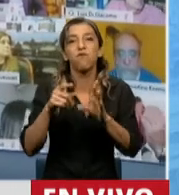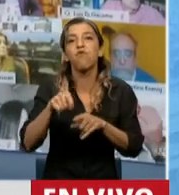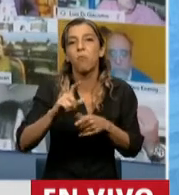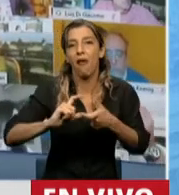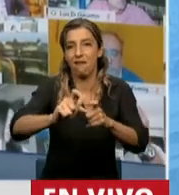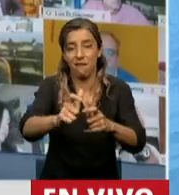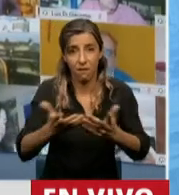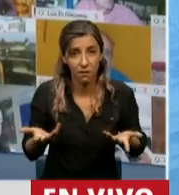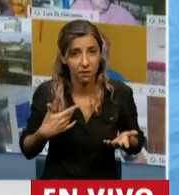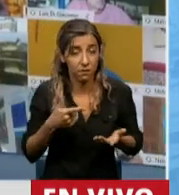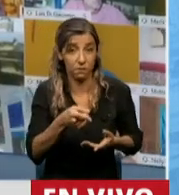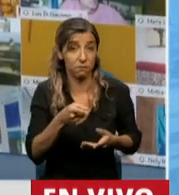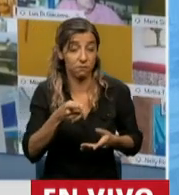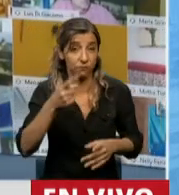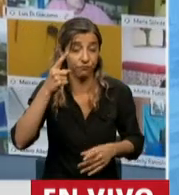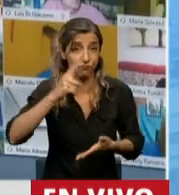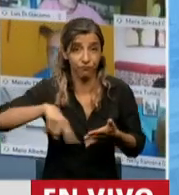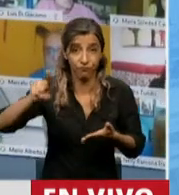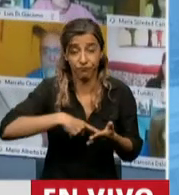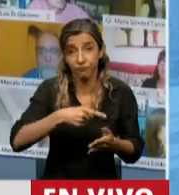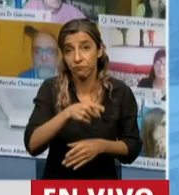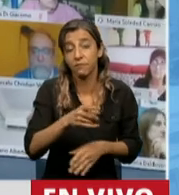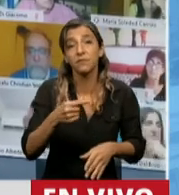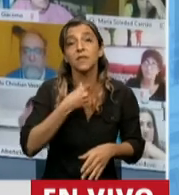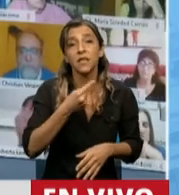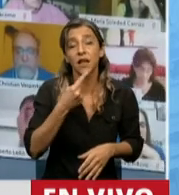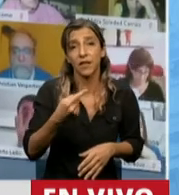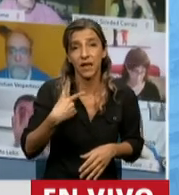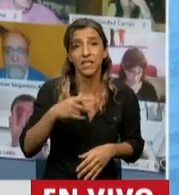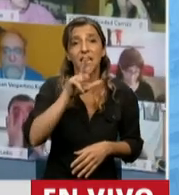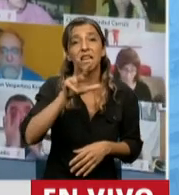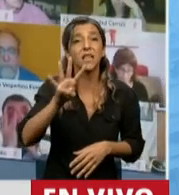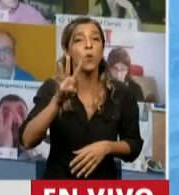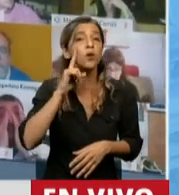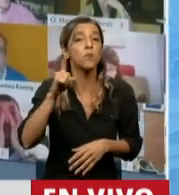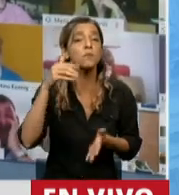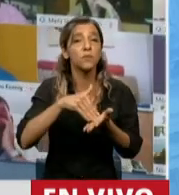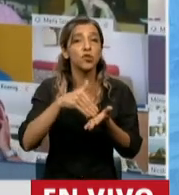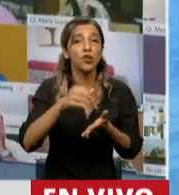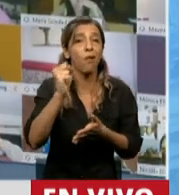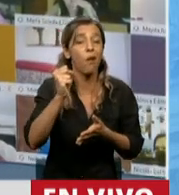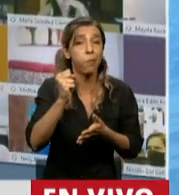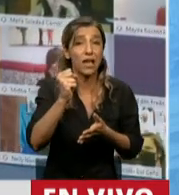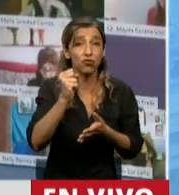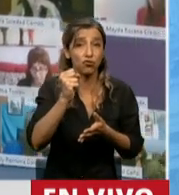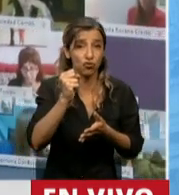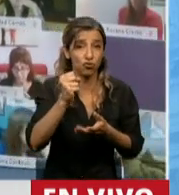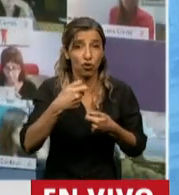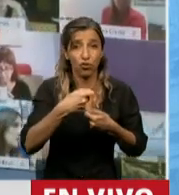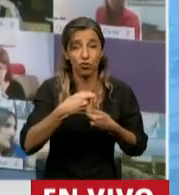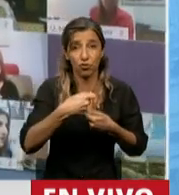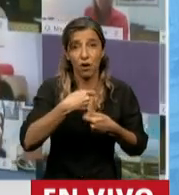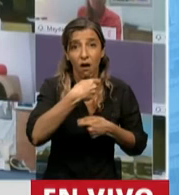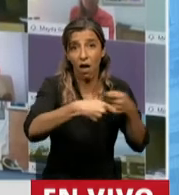significó que se le sacó del bolsillo de los jubilados 34.000 millones de pesos, desde que se dejó de actualizar los